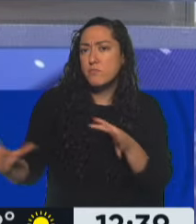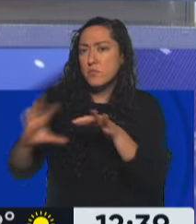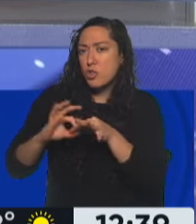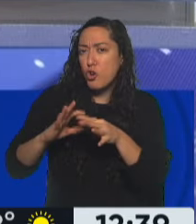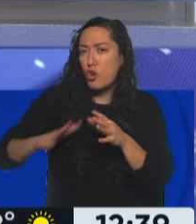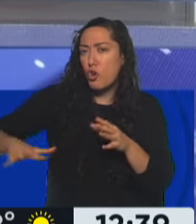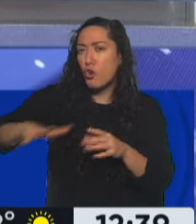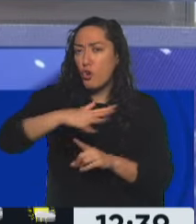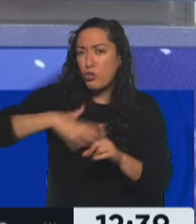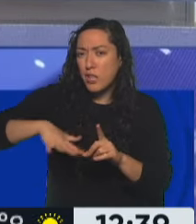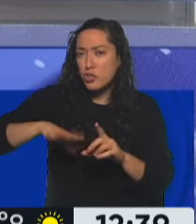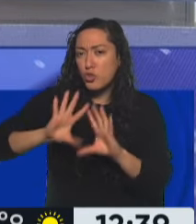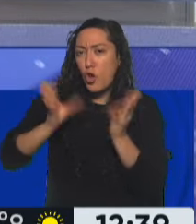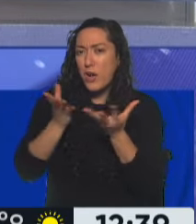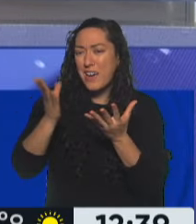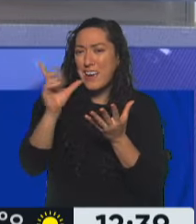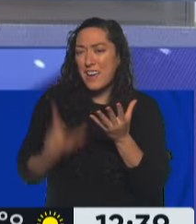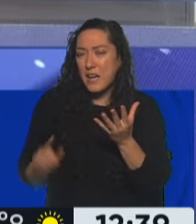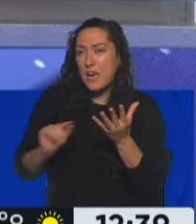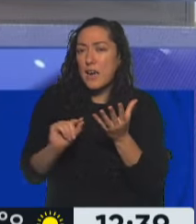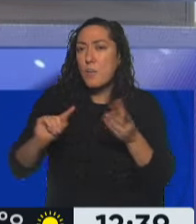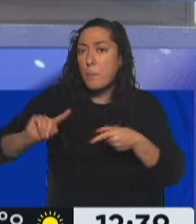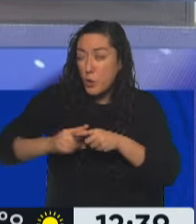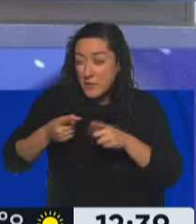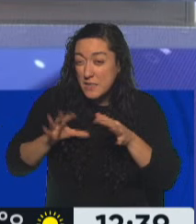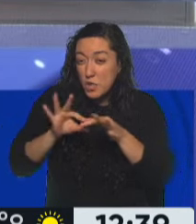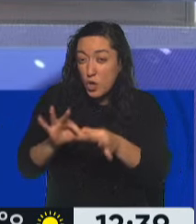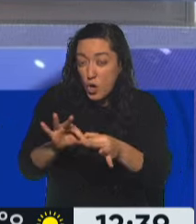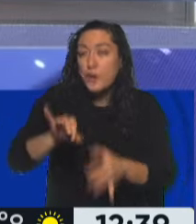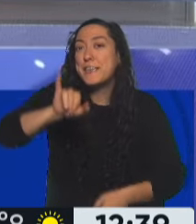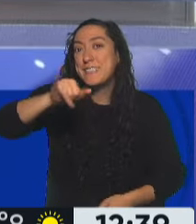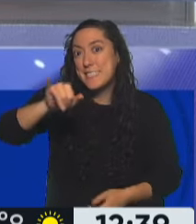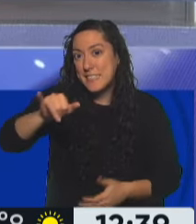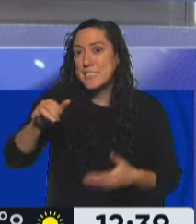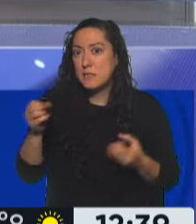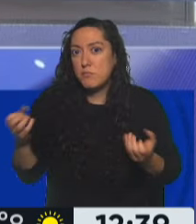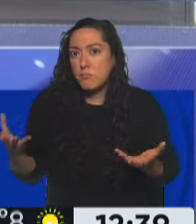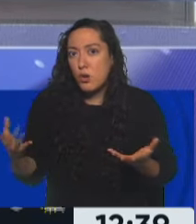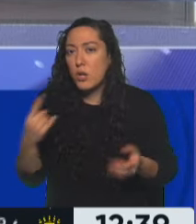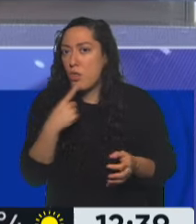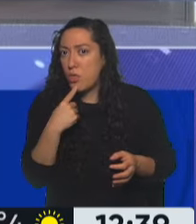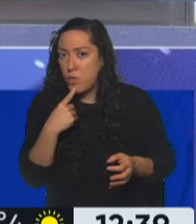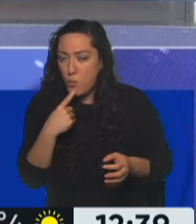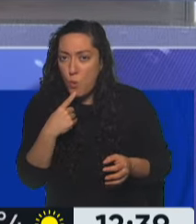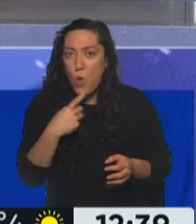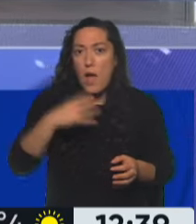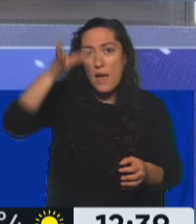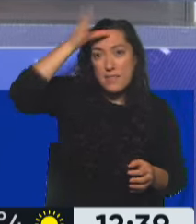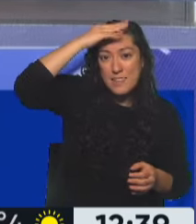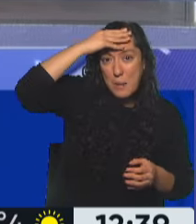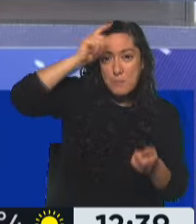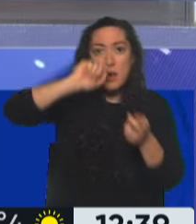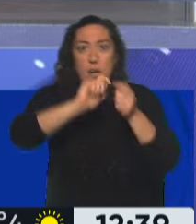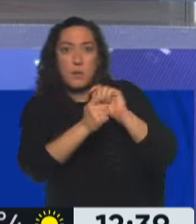contexto geopolítico particular también, digo, pensando en Donald Trump? Sí, tiene que ver porque, bueno, hay dudas respecto al cambio, ¿no?, de posición de los Estados Unidos